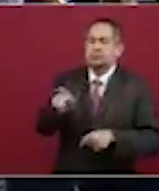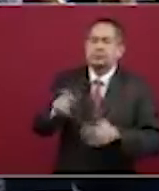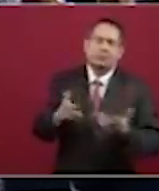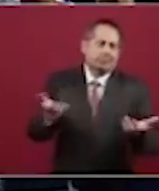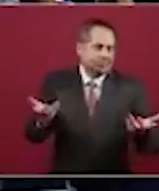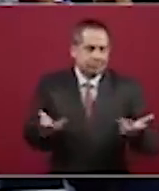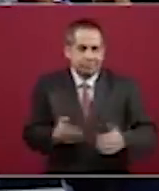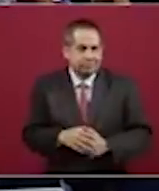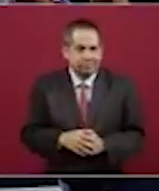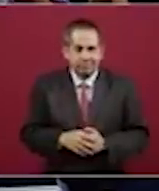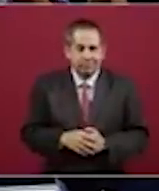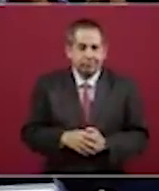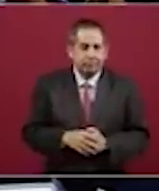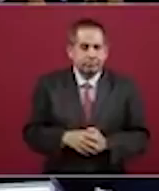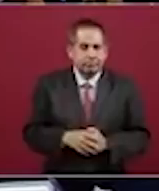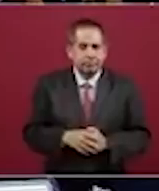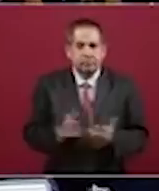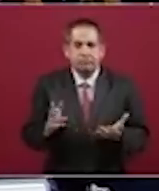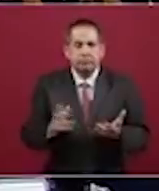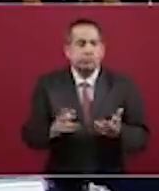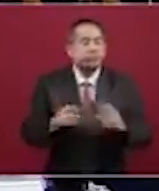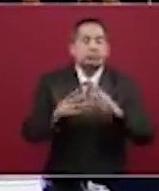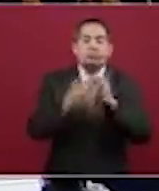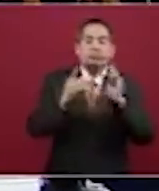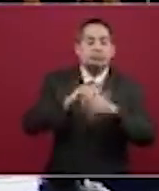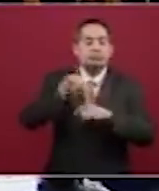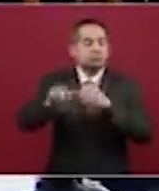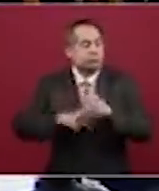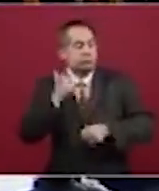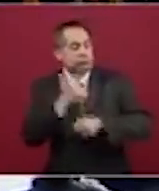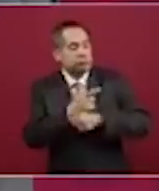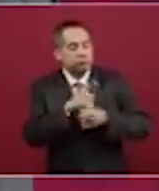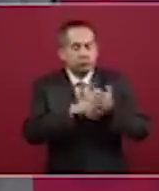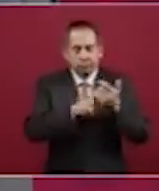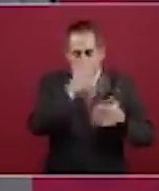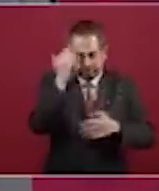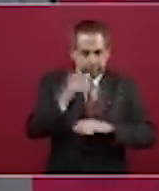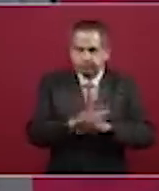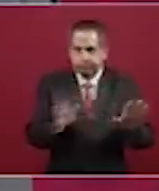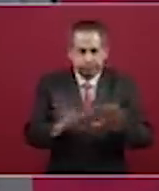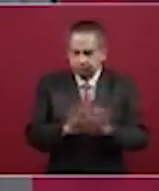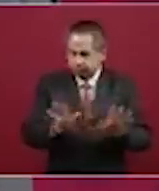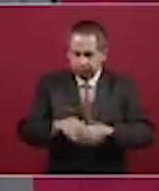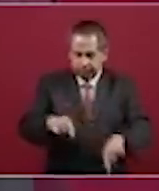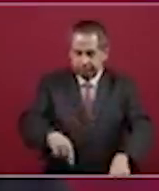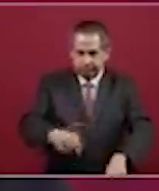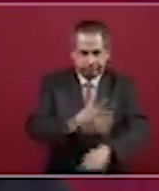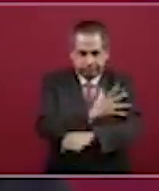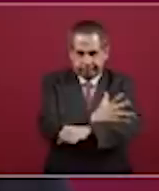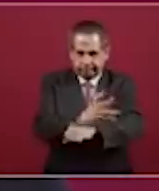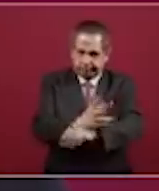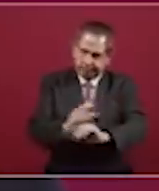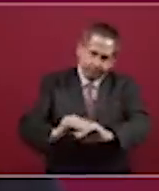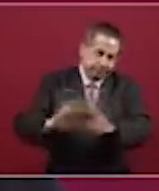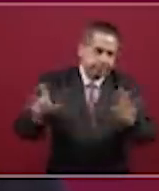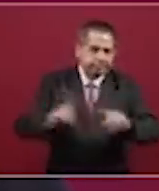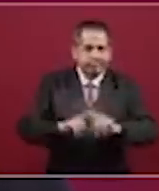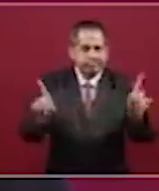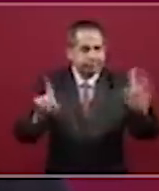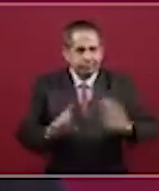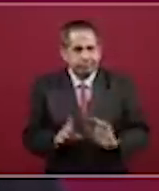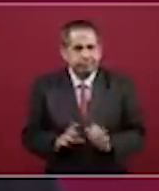que se sabían después o a veces nunca se sabía. No, aquí todo transparente.